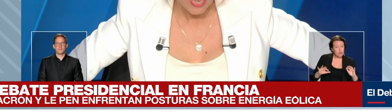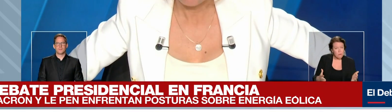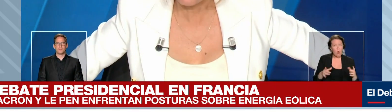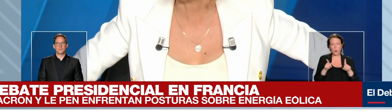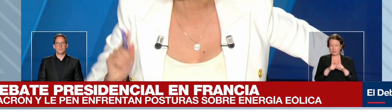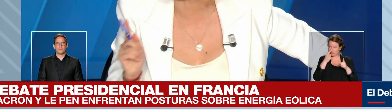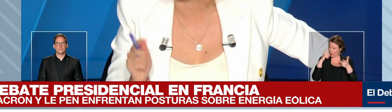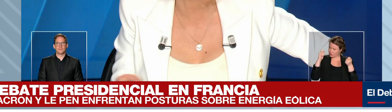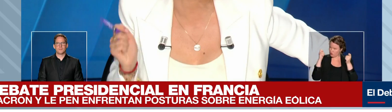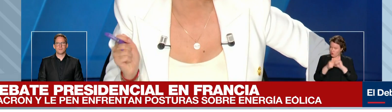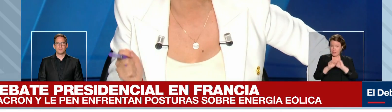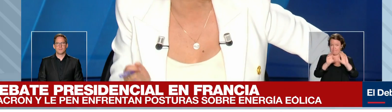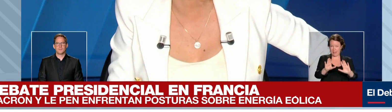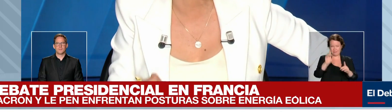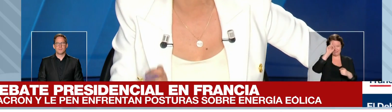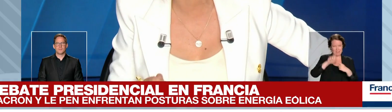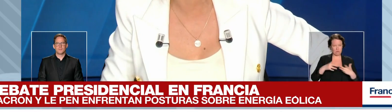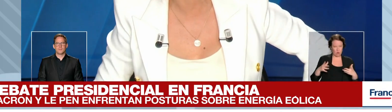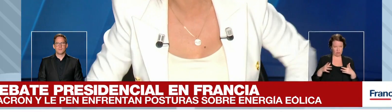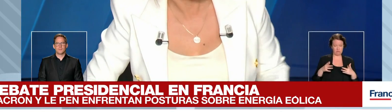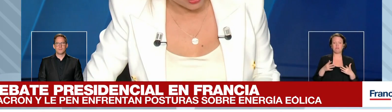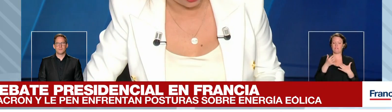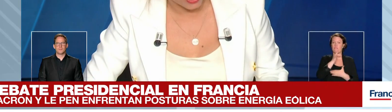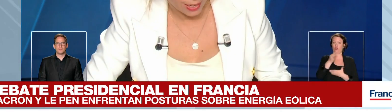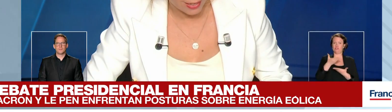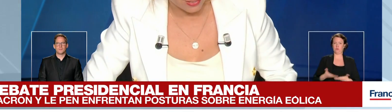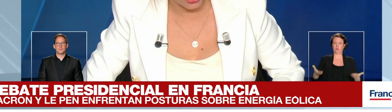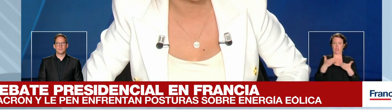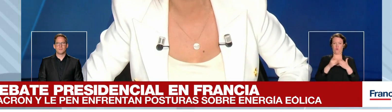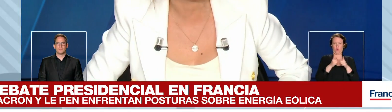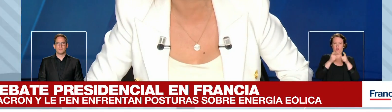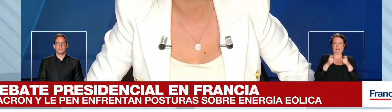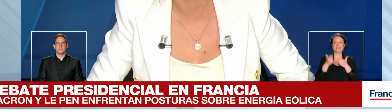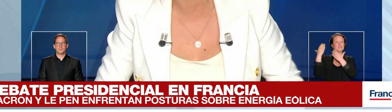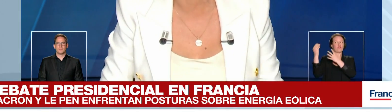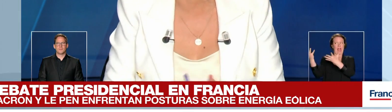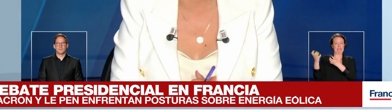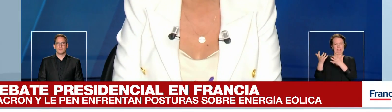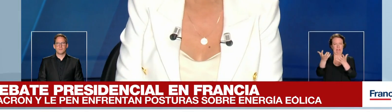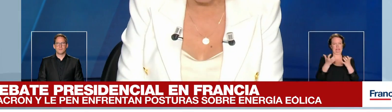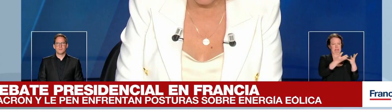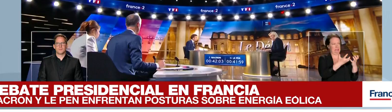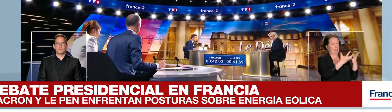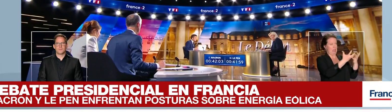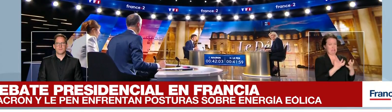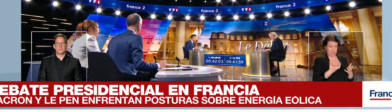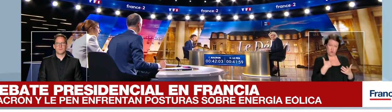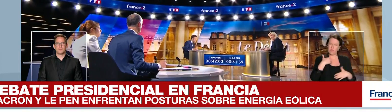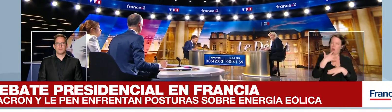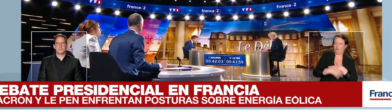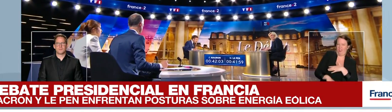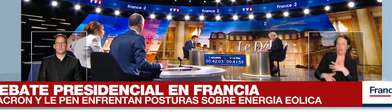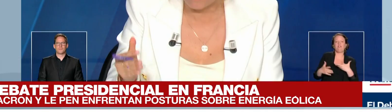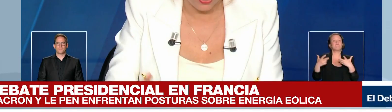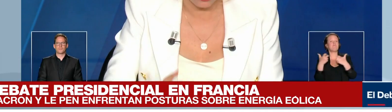cómo gobernar nuestro país. Pero hay un tema que es el de la atractividad de Francia. En ese tema estamos atrasados sobre